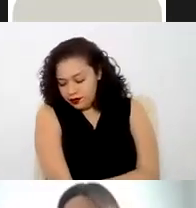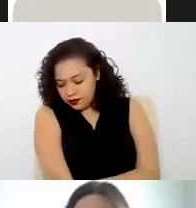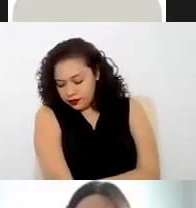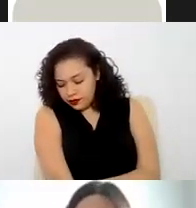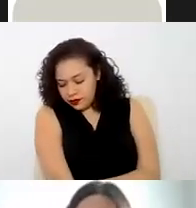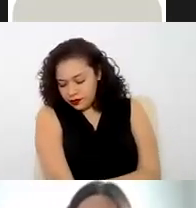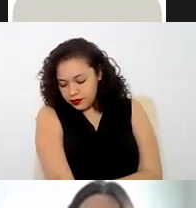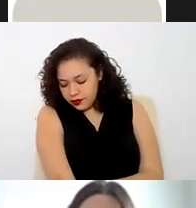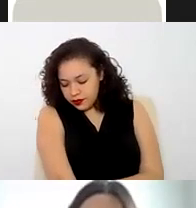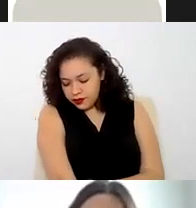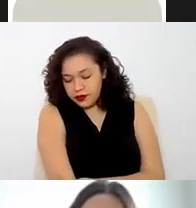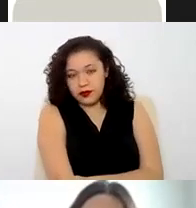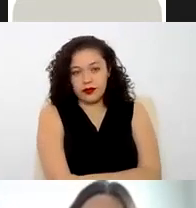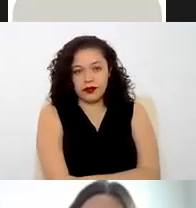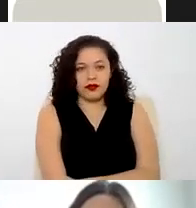Gracias.